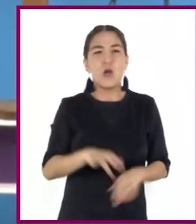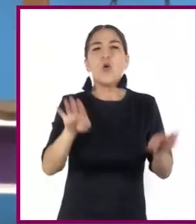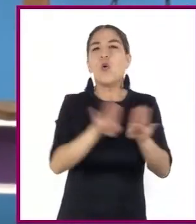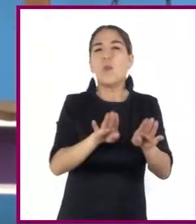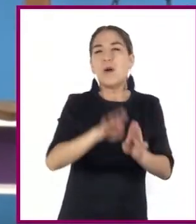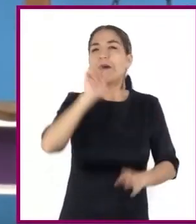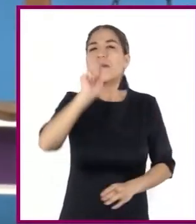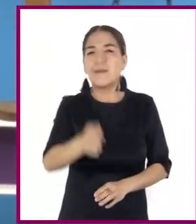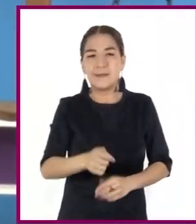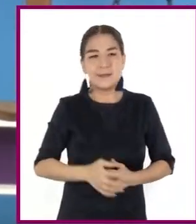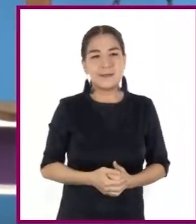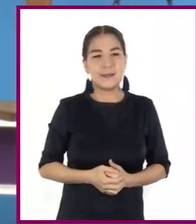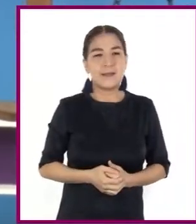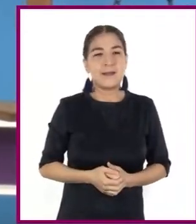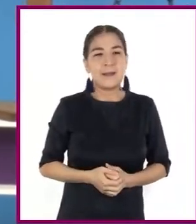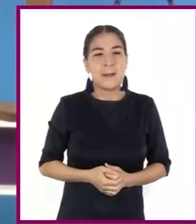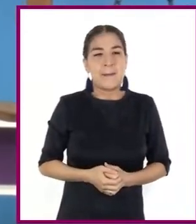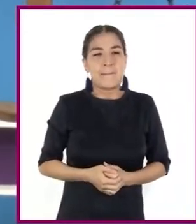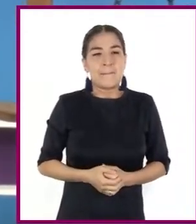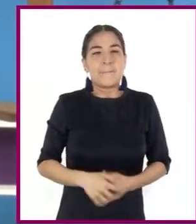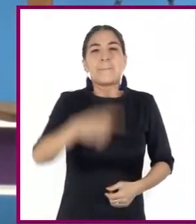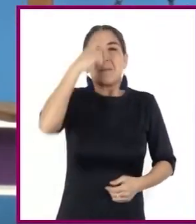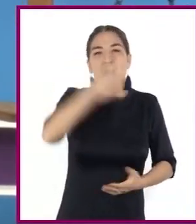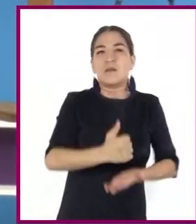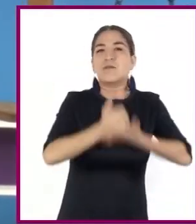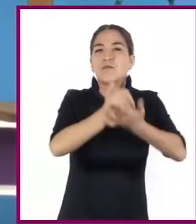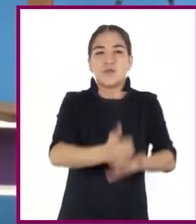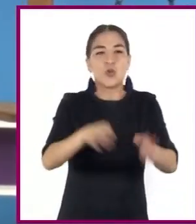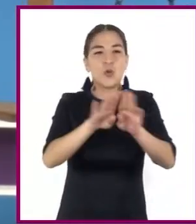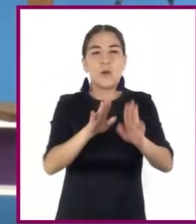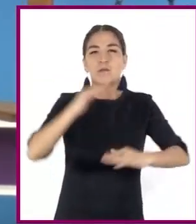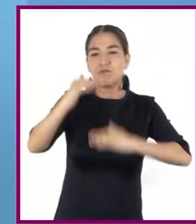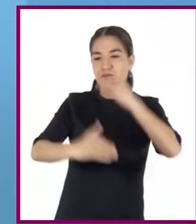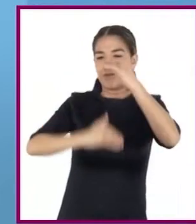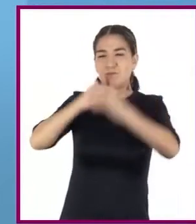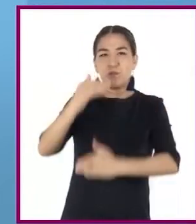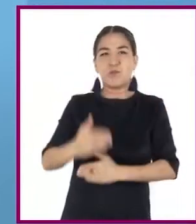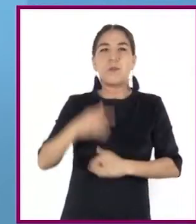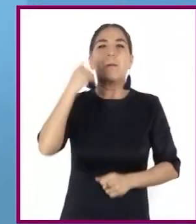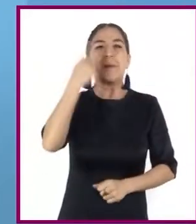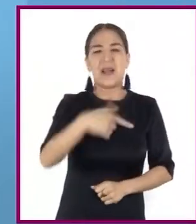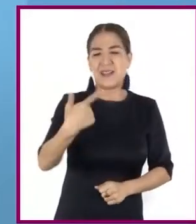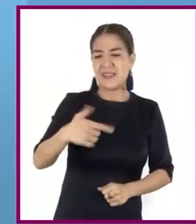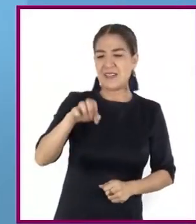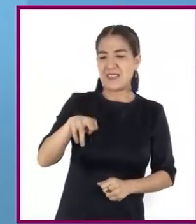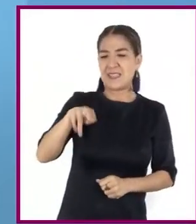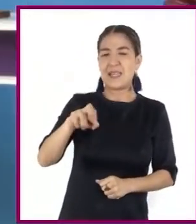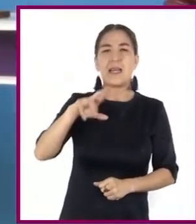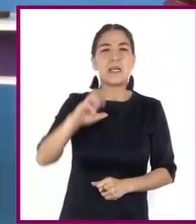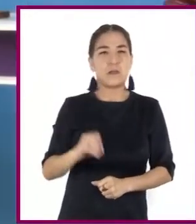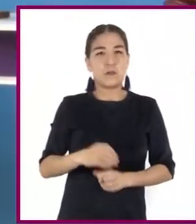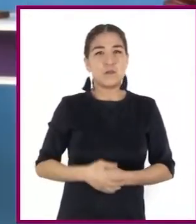los componentes que ayudan a la construcción del género. ¿Saben cuáles son?